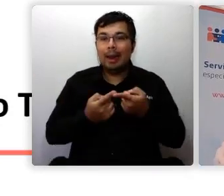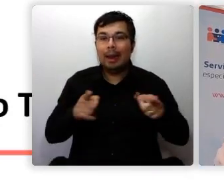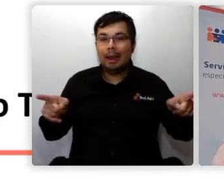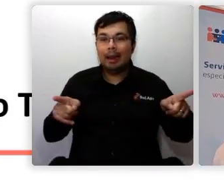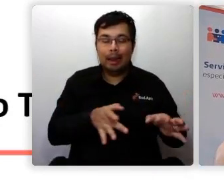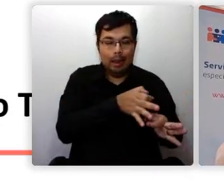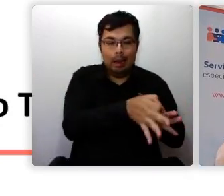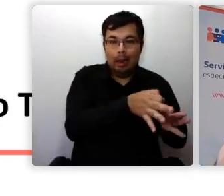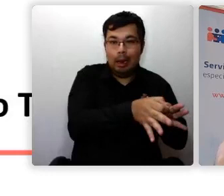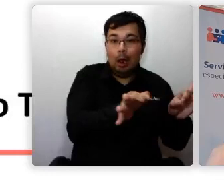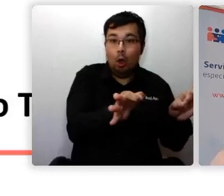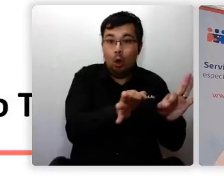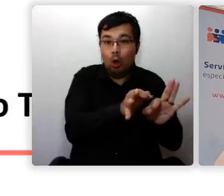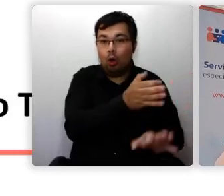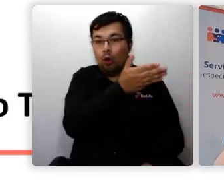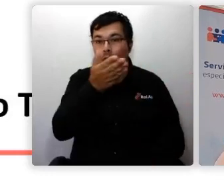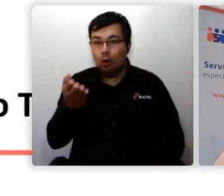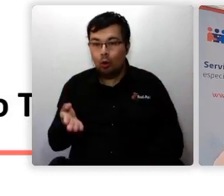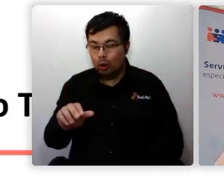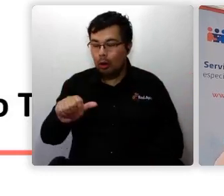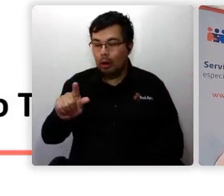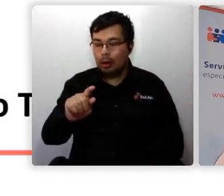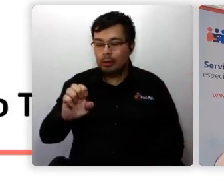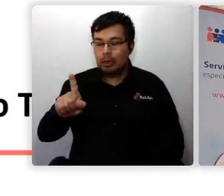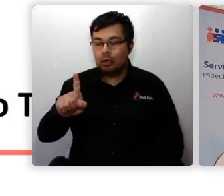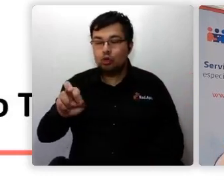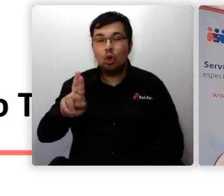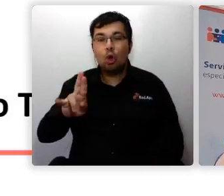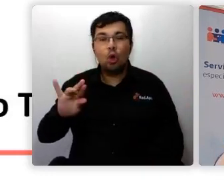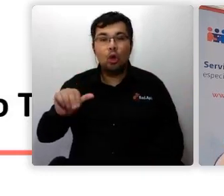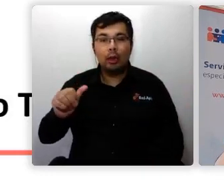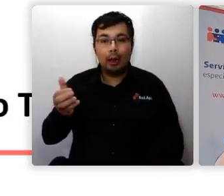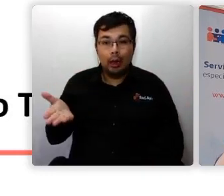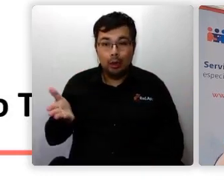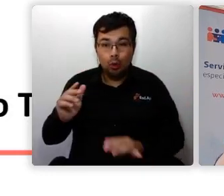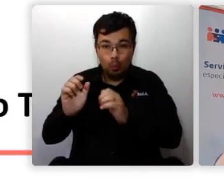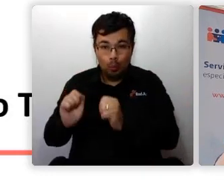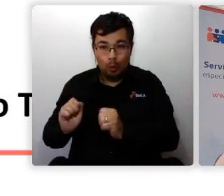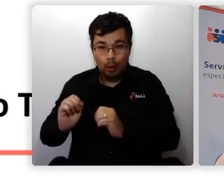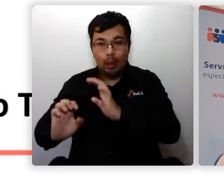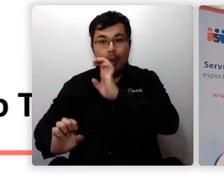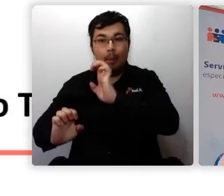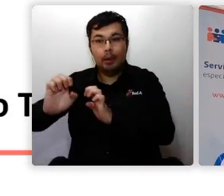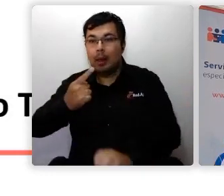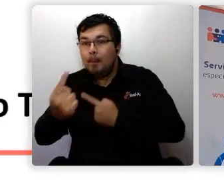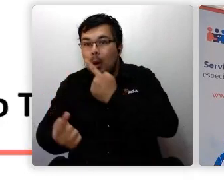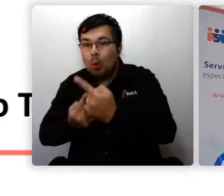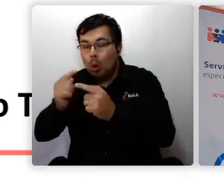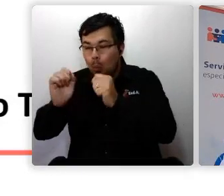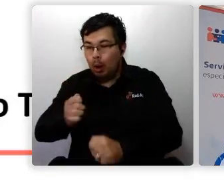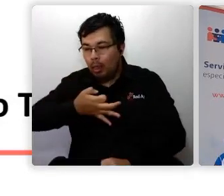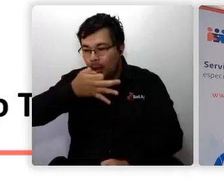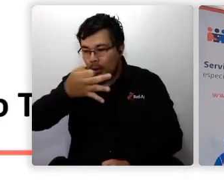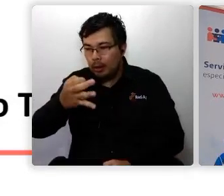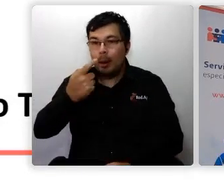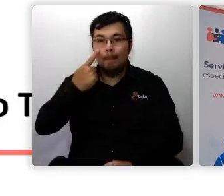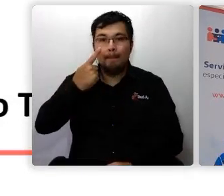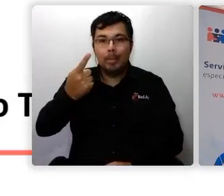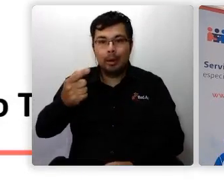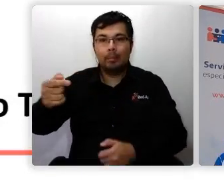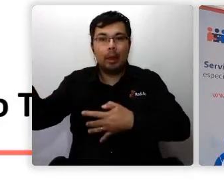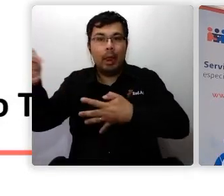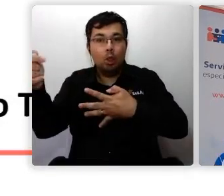y la asesoría. La asesoría la pueden dar a una empresa consultora y que puede decirle, les conviene hacer esto para pagar menos